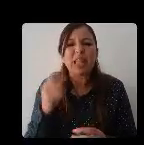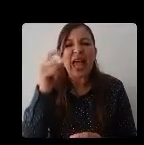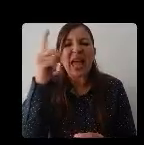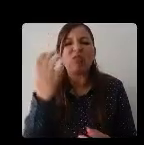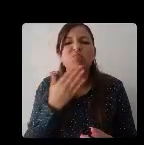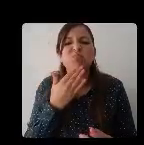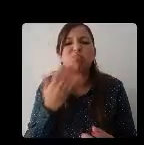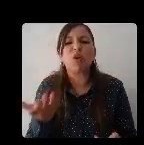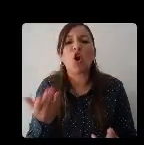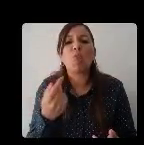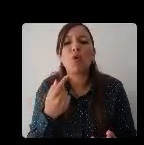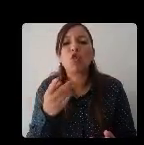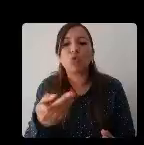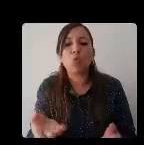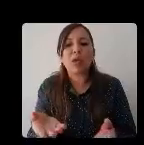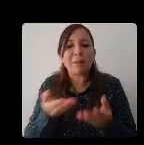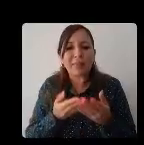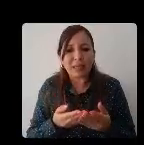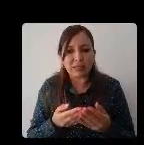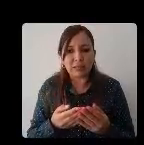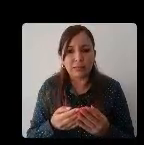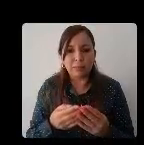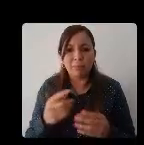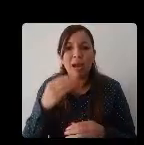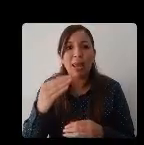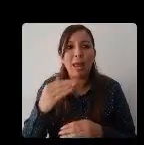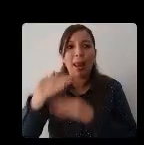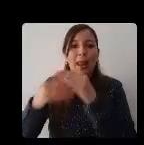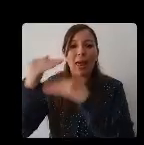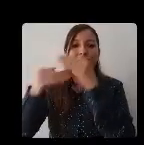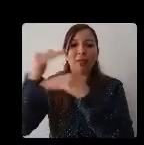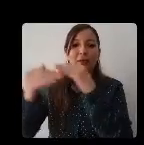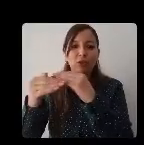digamos, desde ahora agosto, hace un mes atrás, ¿no? Entonces,